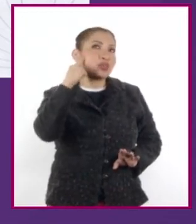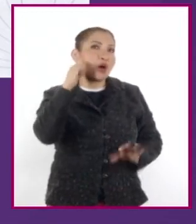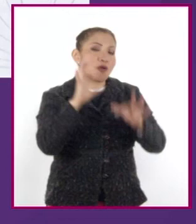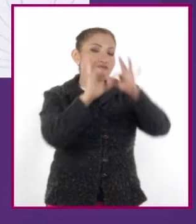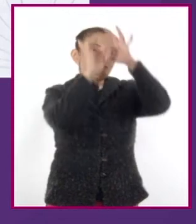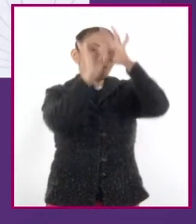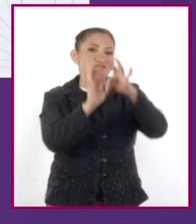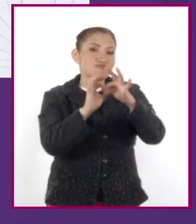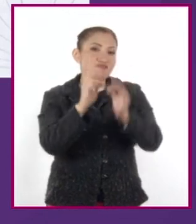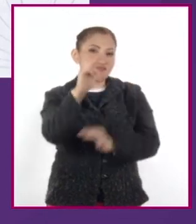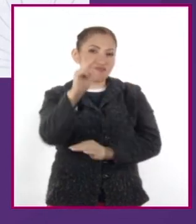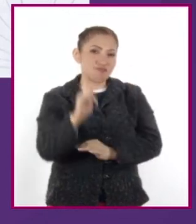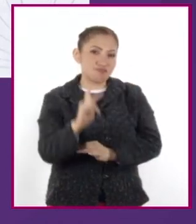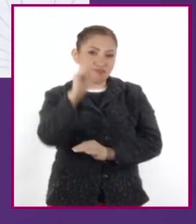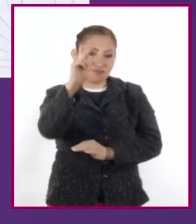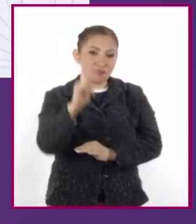similar.